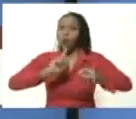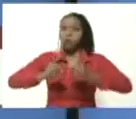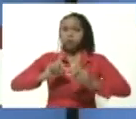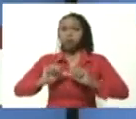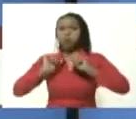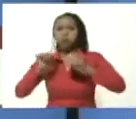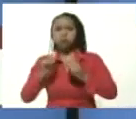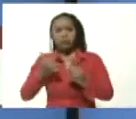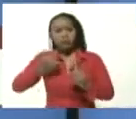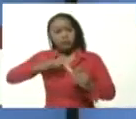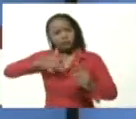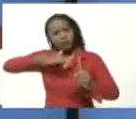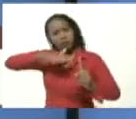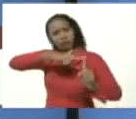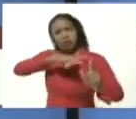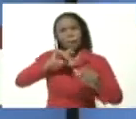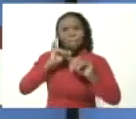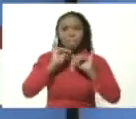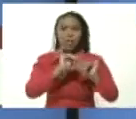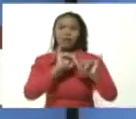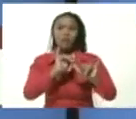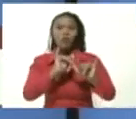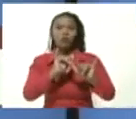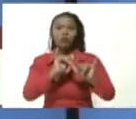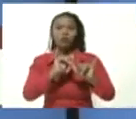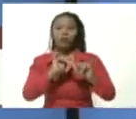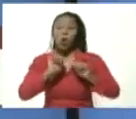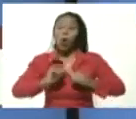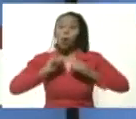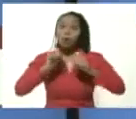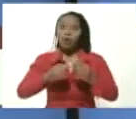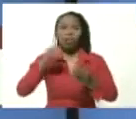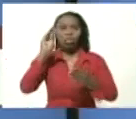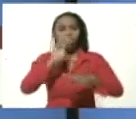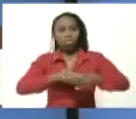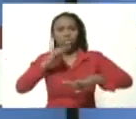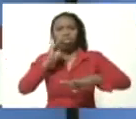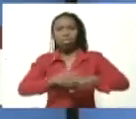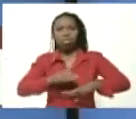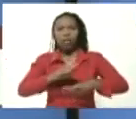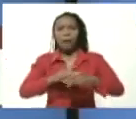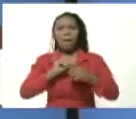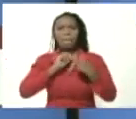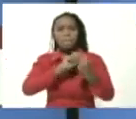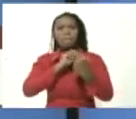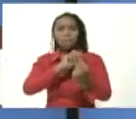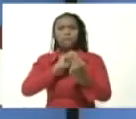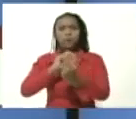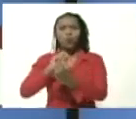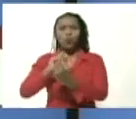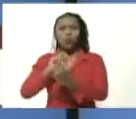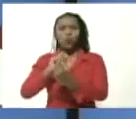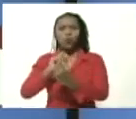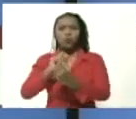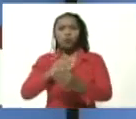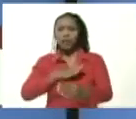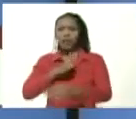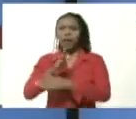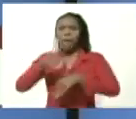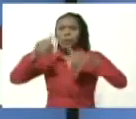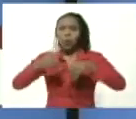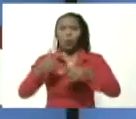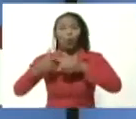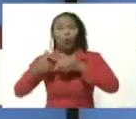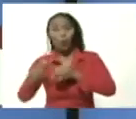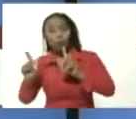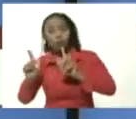ser perseguidos entre ellos mismos y comenzaron a manifestar una disposición a ir a elecciones. Eso es otra